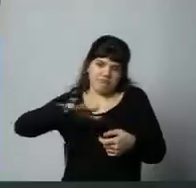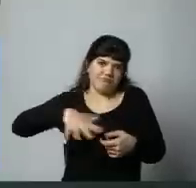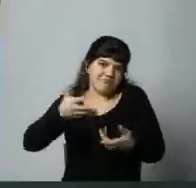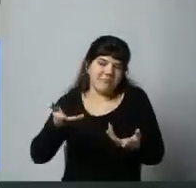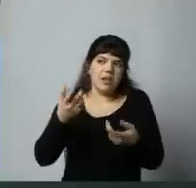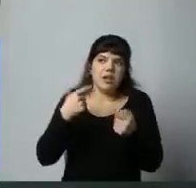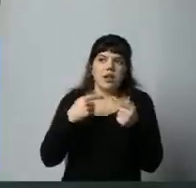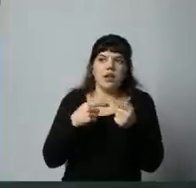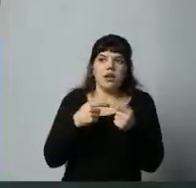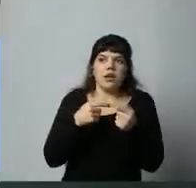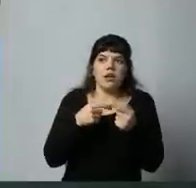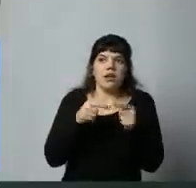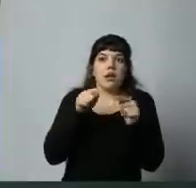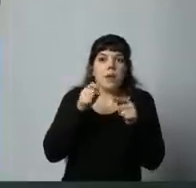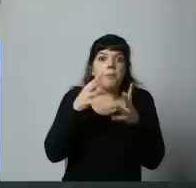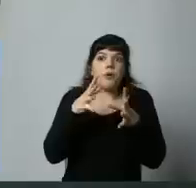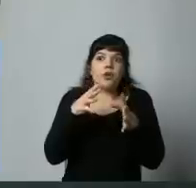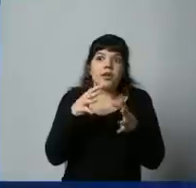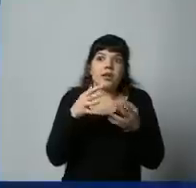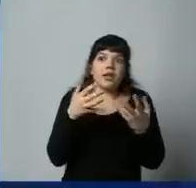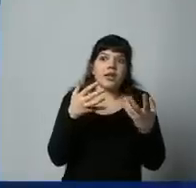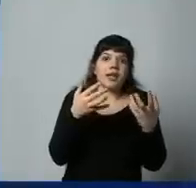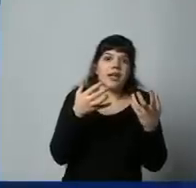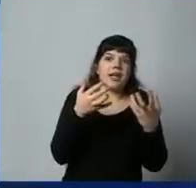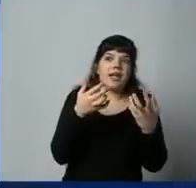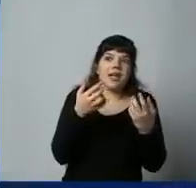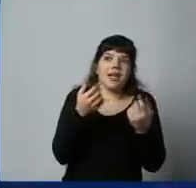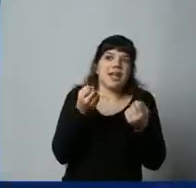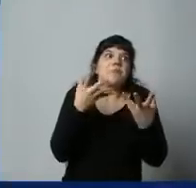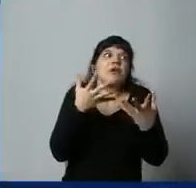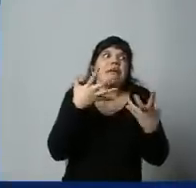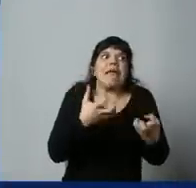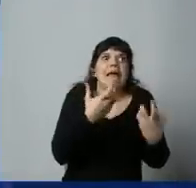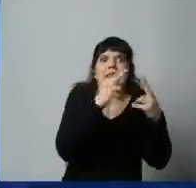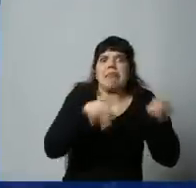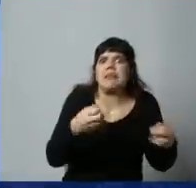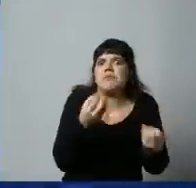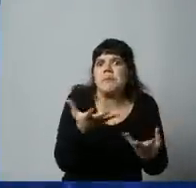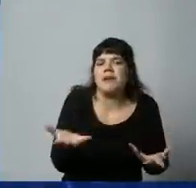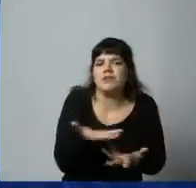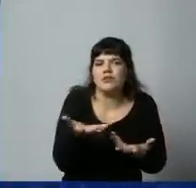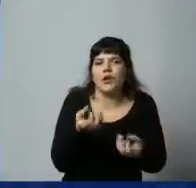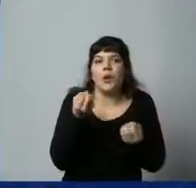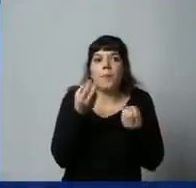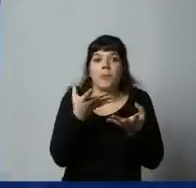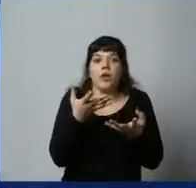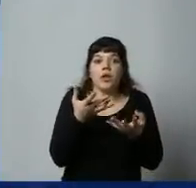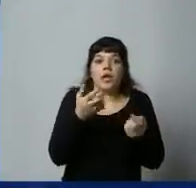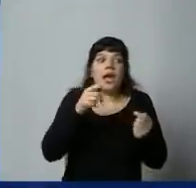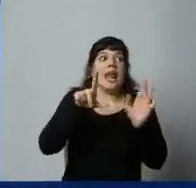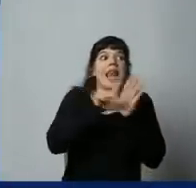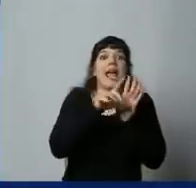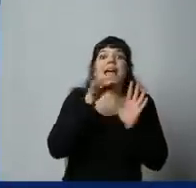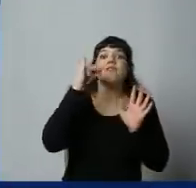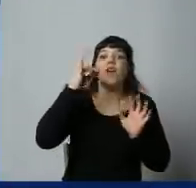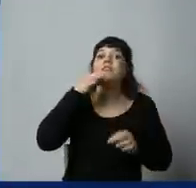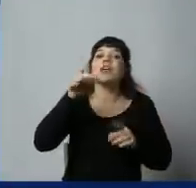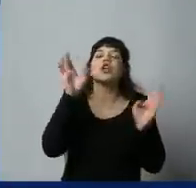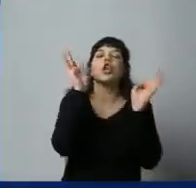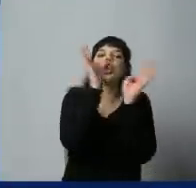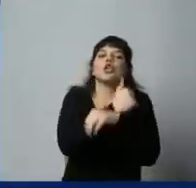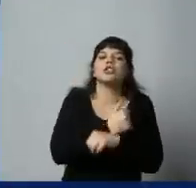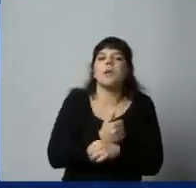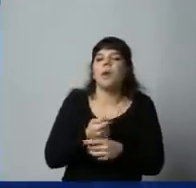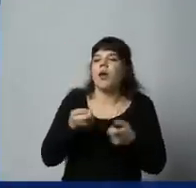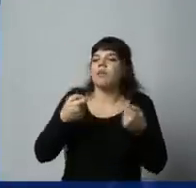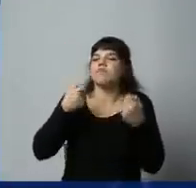proscribir Porque Luis Arce dijo que marcha primero lo que pasa es que hay una ley en Bolivia que dice que no se pueden difundir